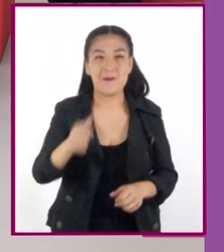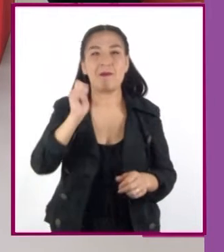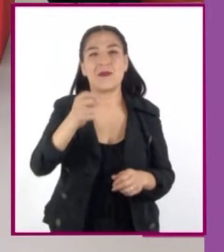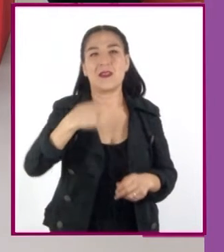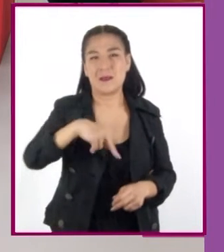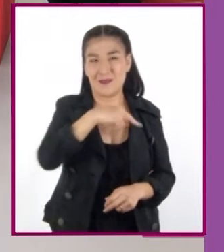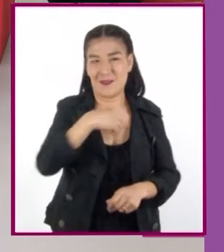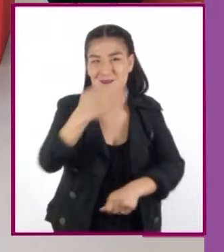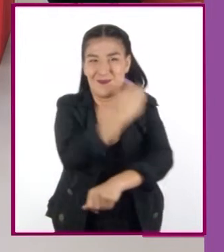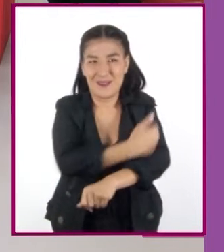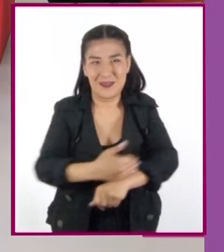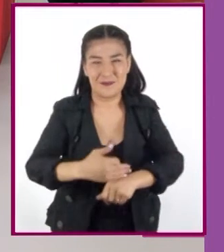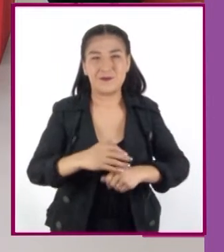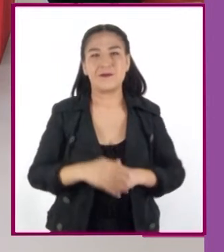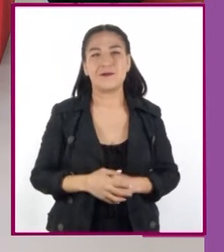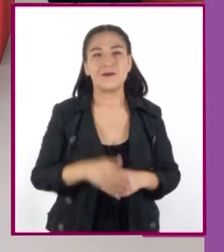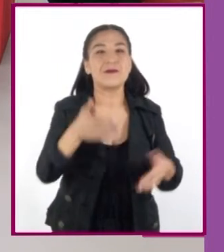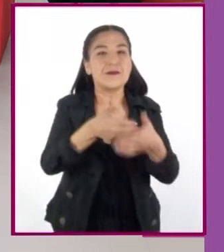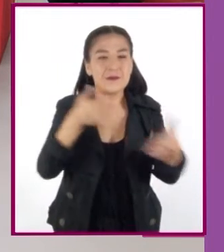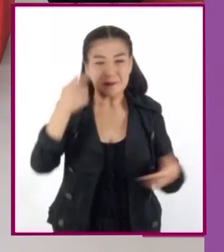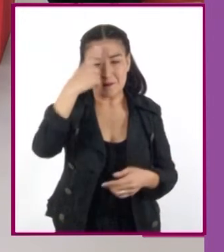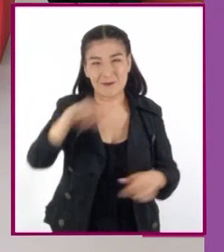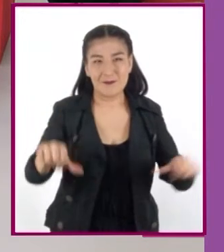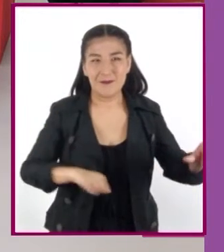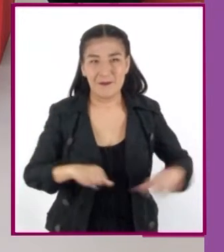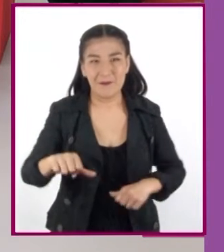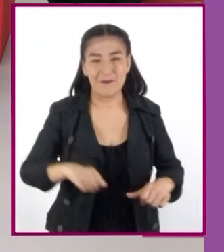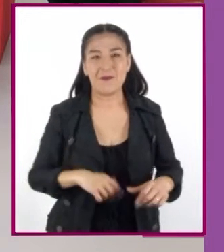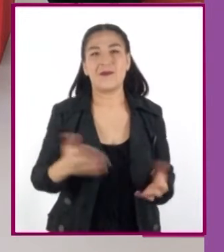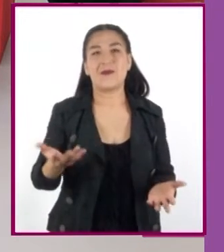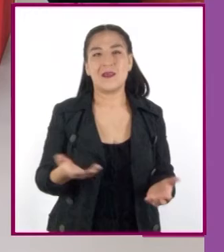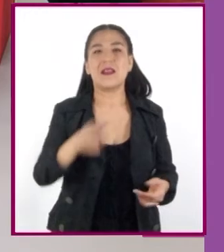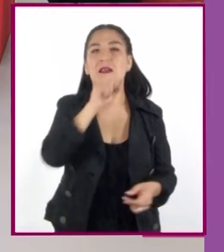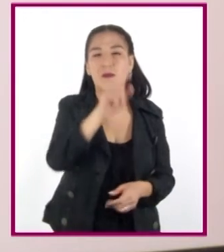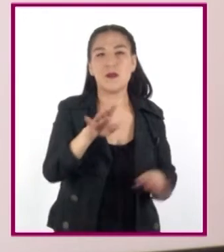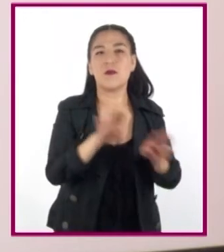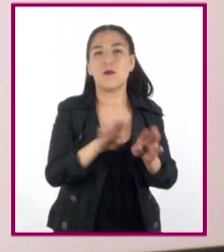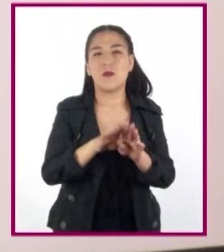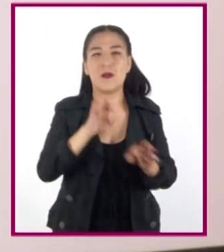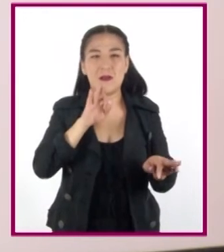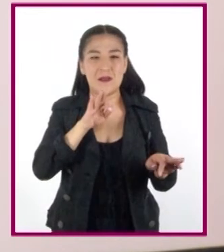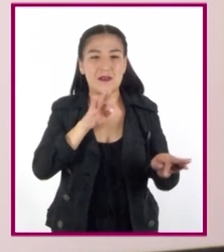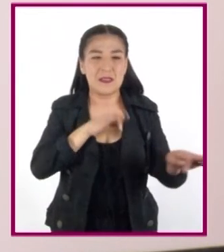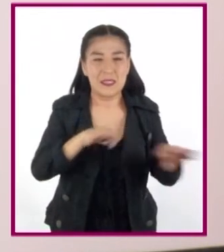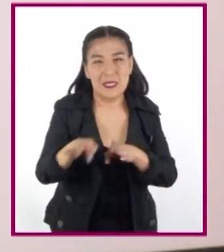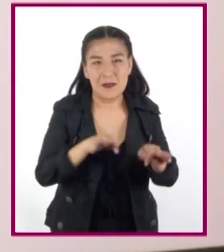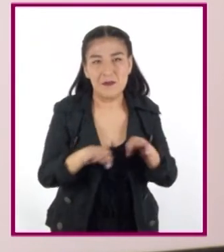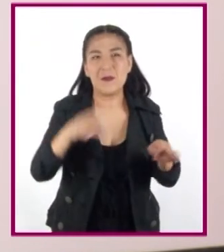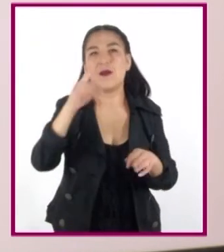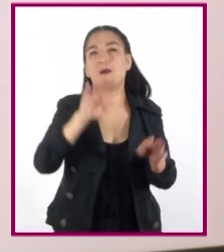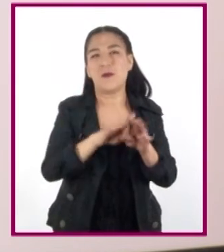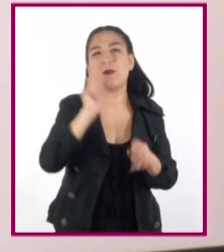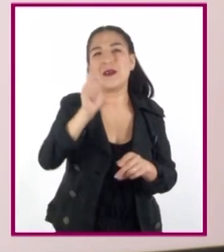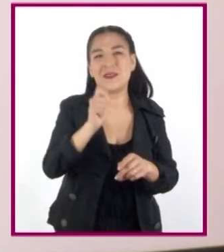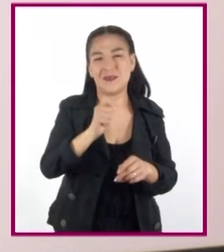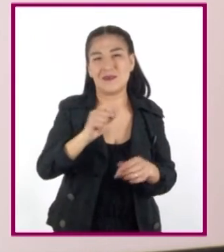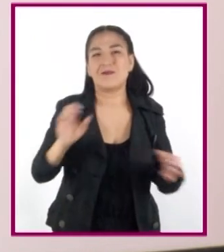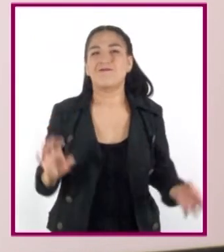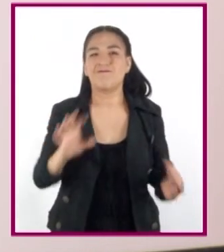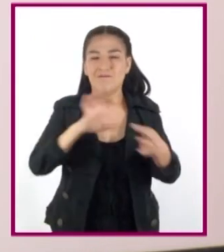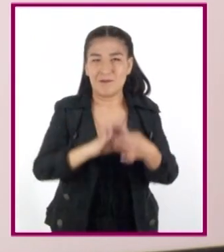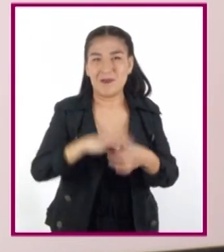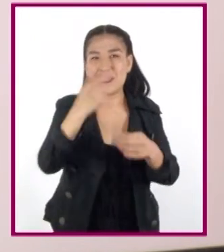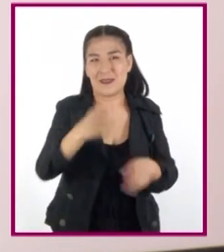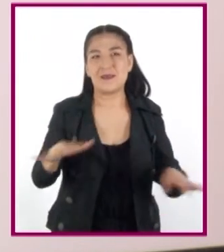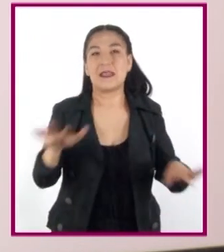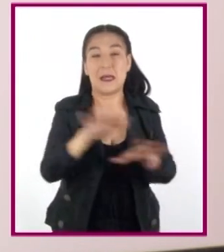nuestras familias. Acciones, profesiones, cada uno vayamos formando ese cambio,